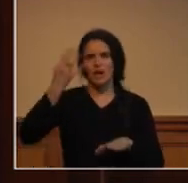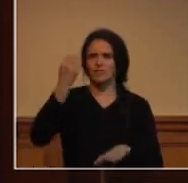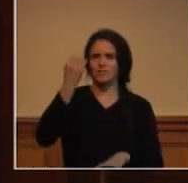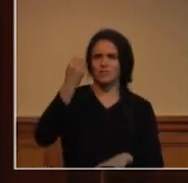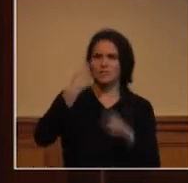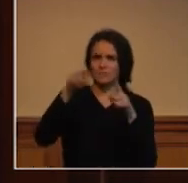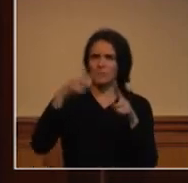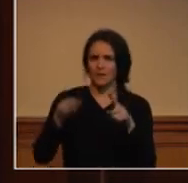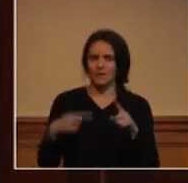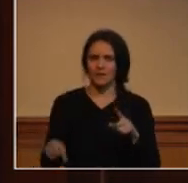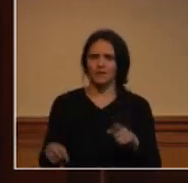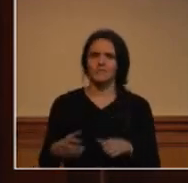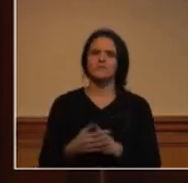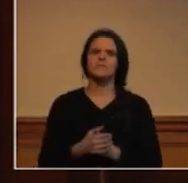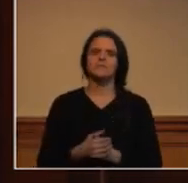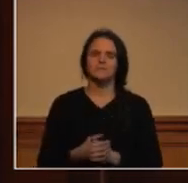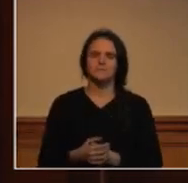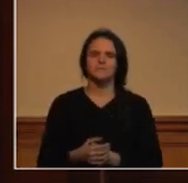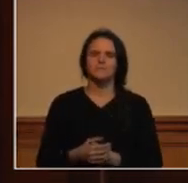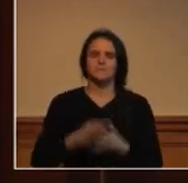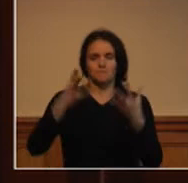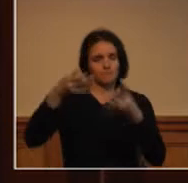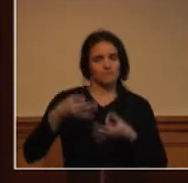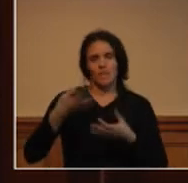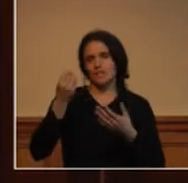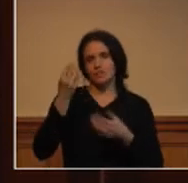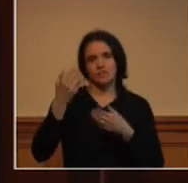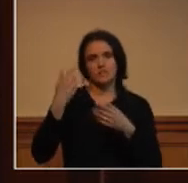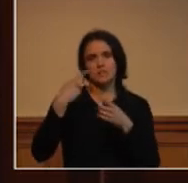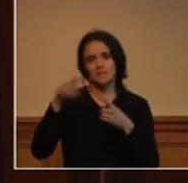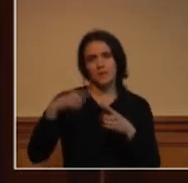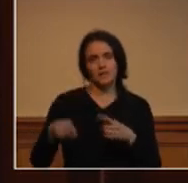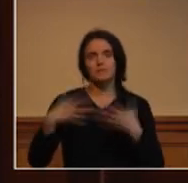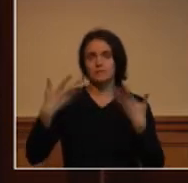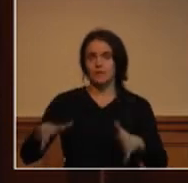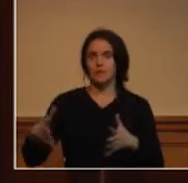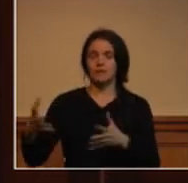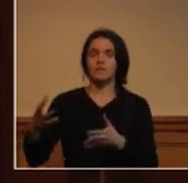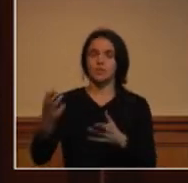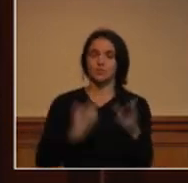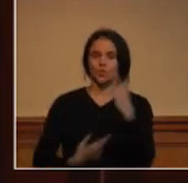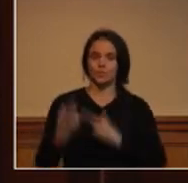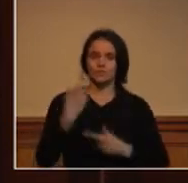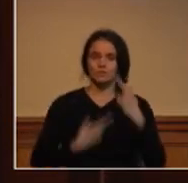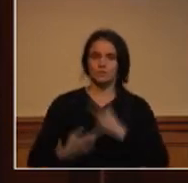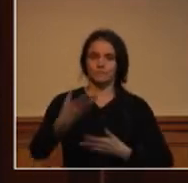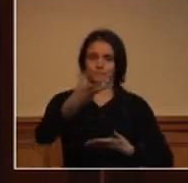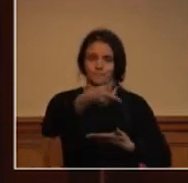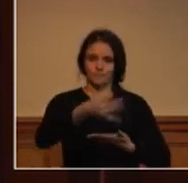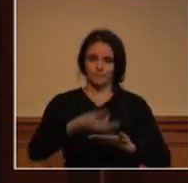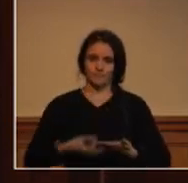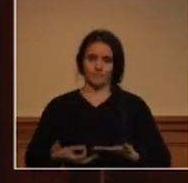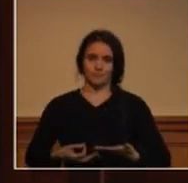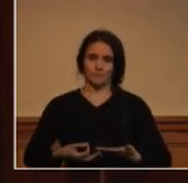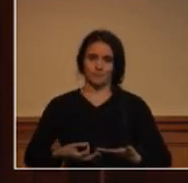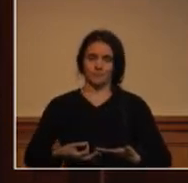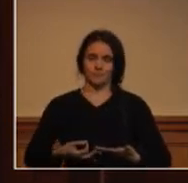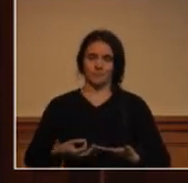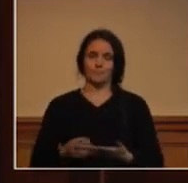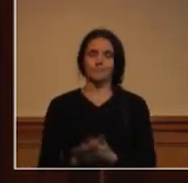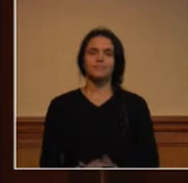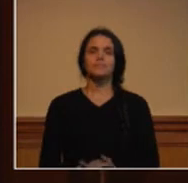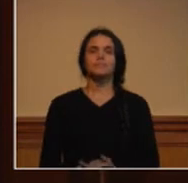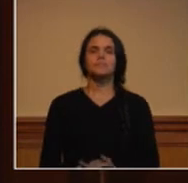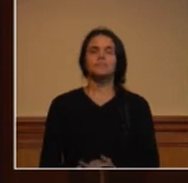14 semanas en total. Y llegaron los datos, y llegó nuestro ingeniero con los datos,